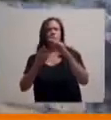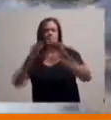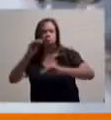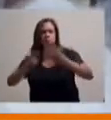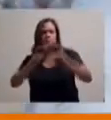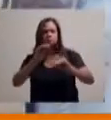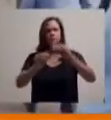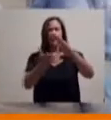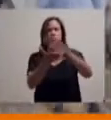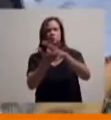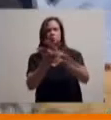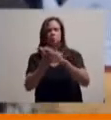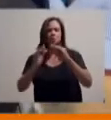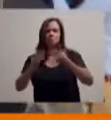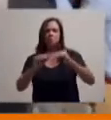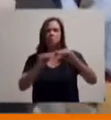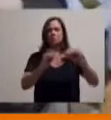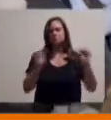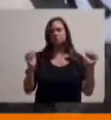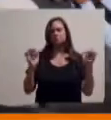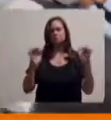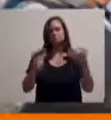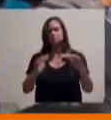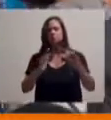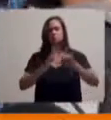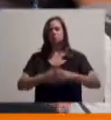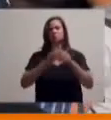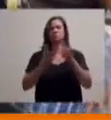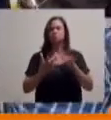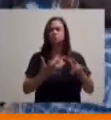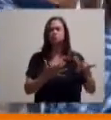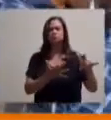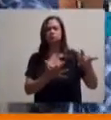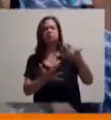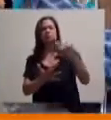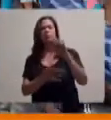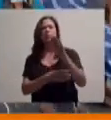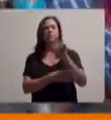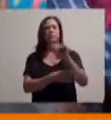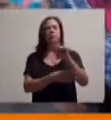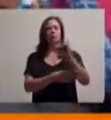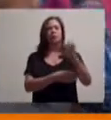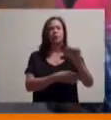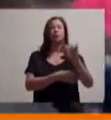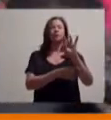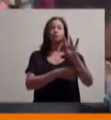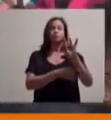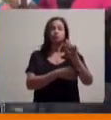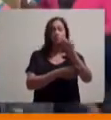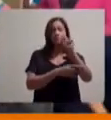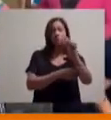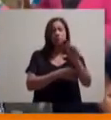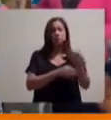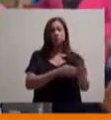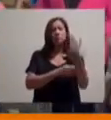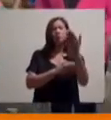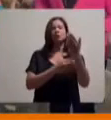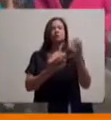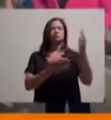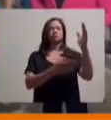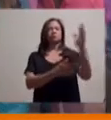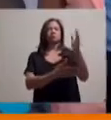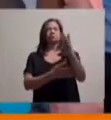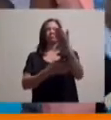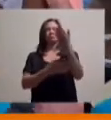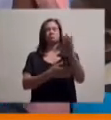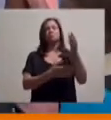ahí, o seguir con un negocio que hay por ahí, que ahora mismo lamentablemente nadie está investigando y